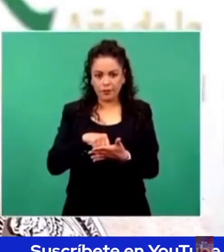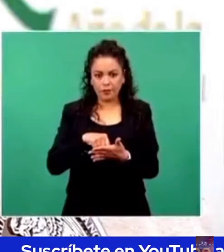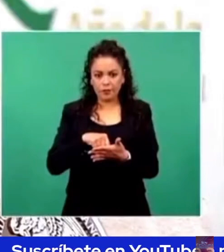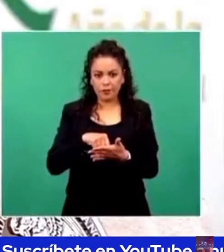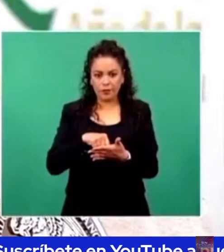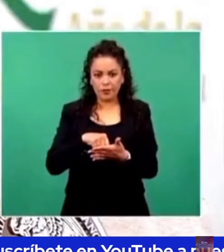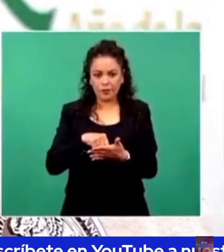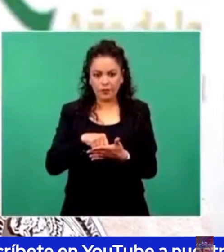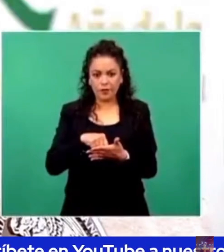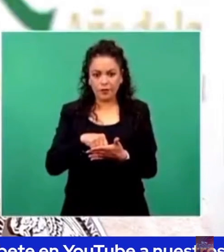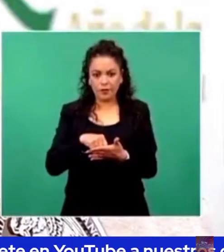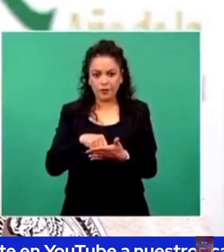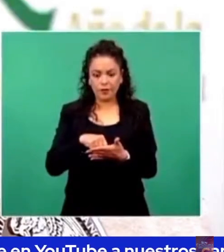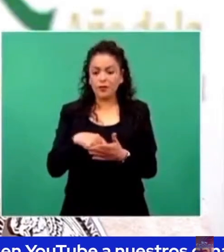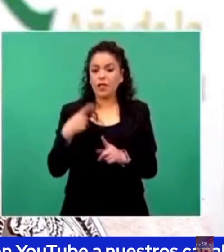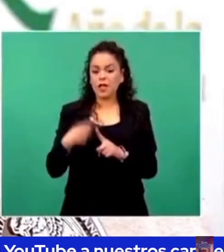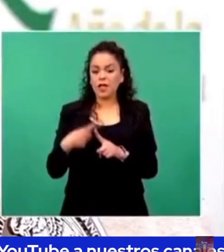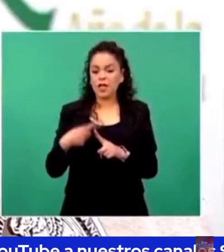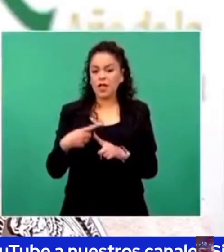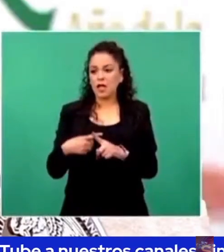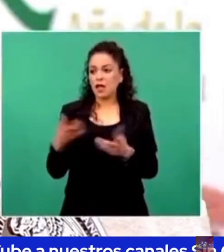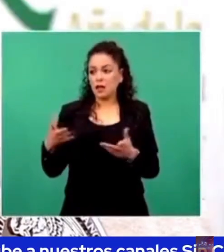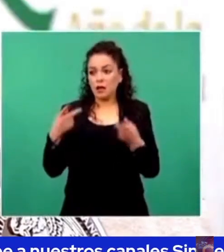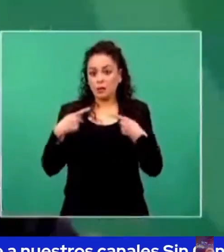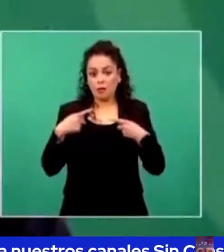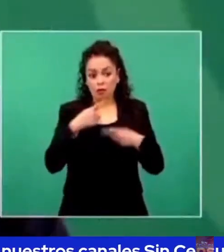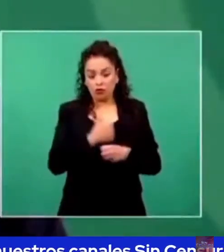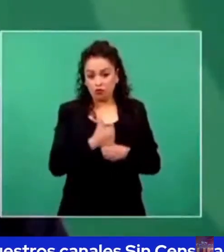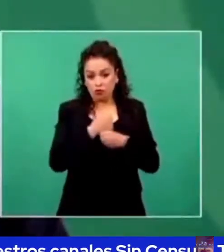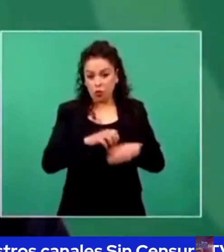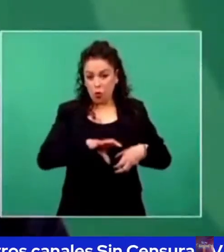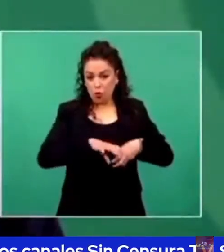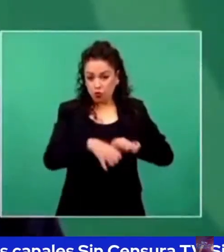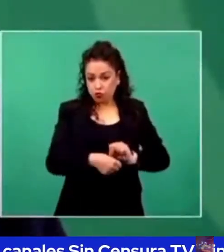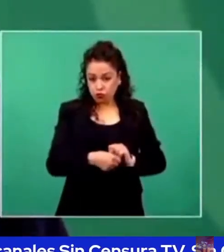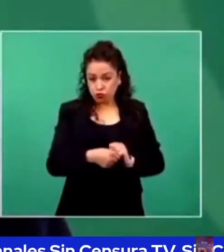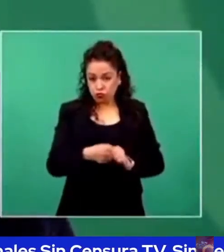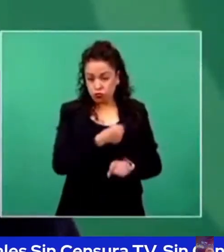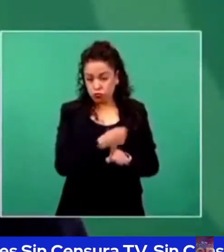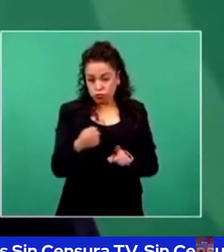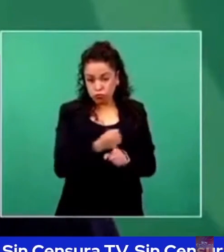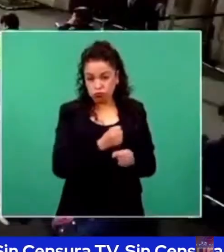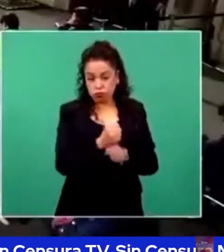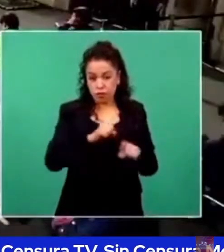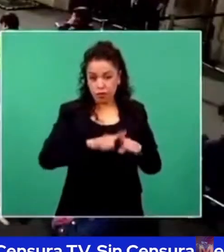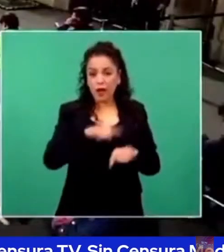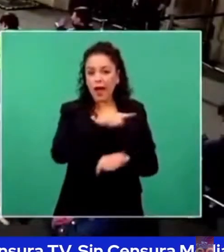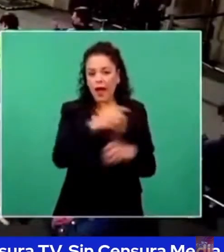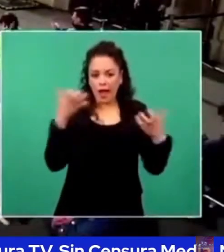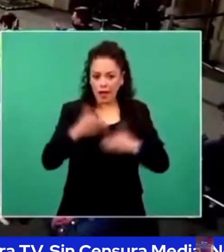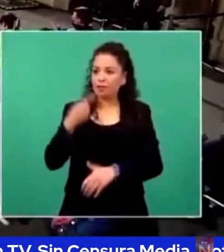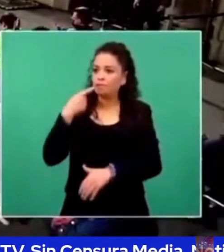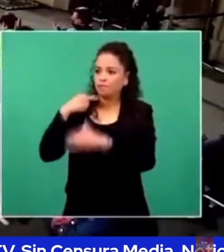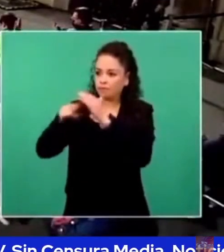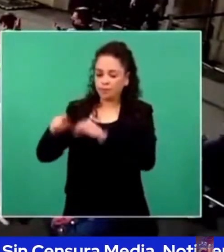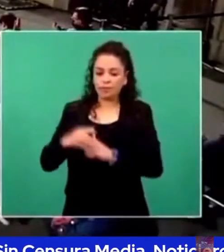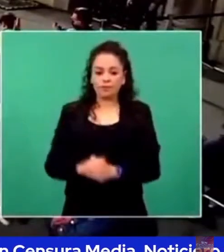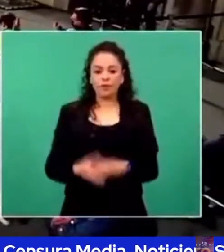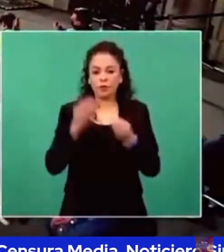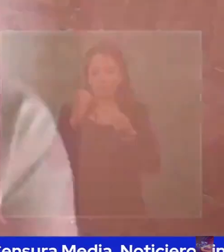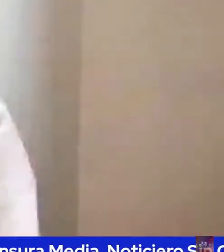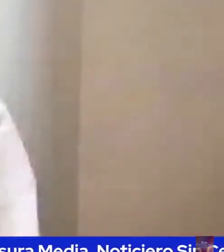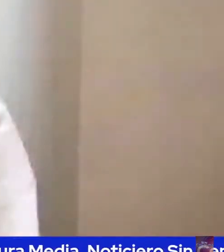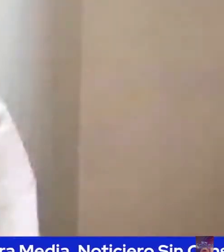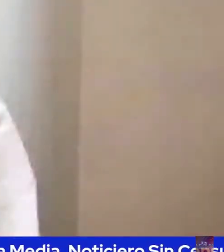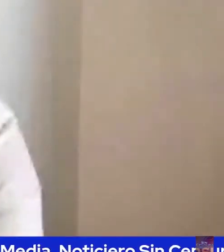hayan sido torturados presentaran su denuncia. Muchas gracias, señor Muchas secretario. gracias.